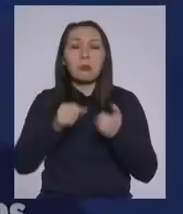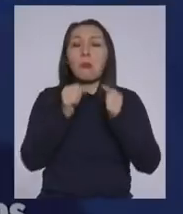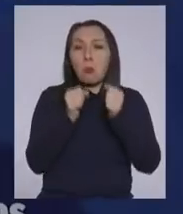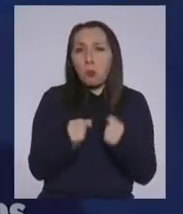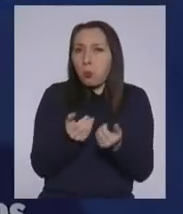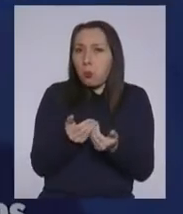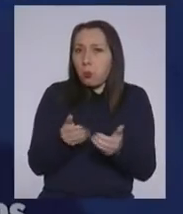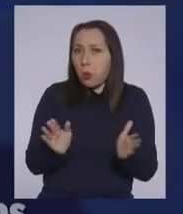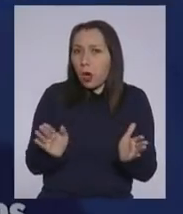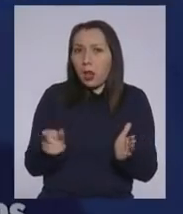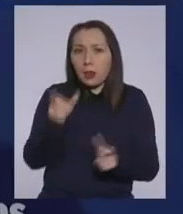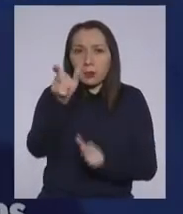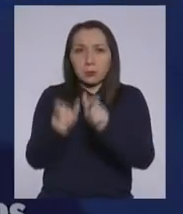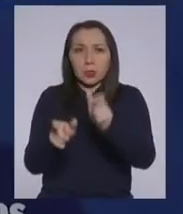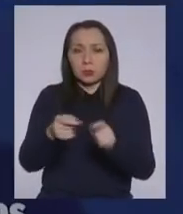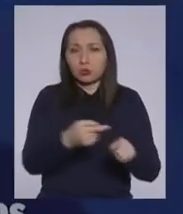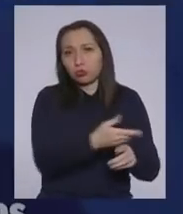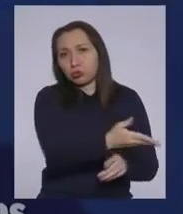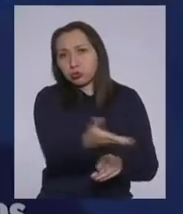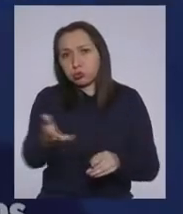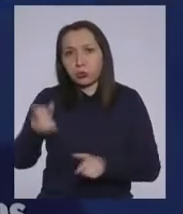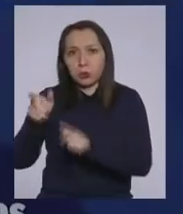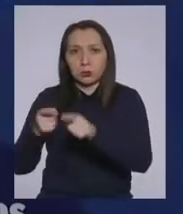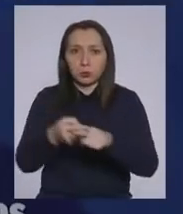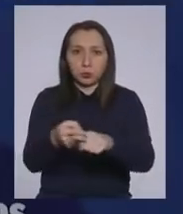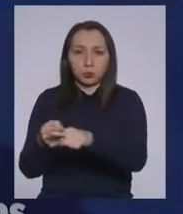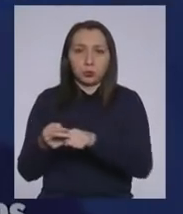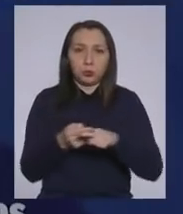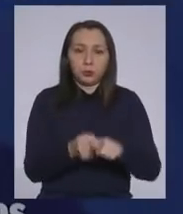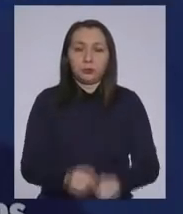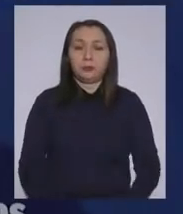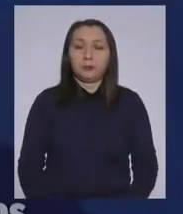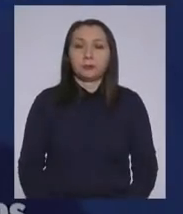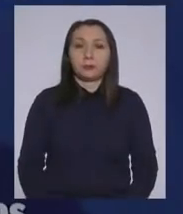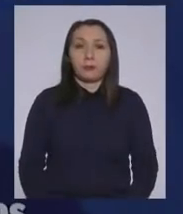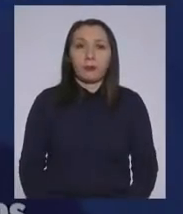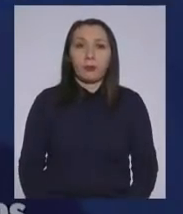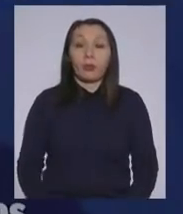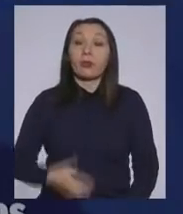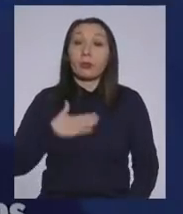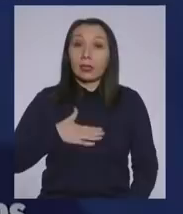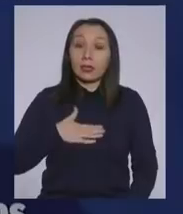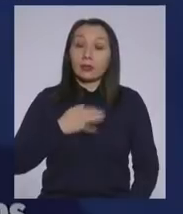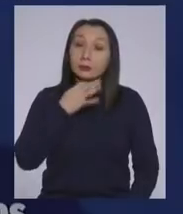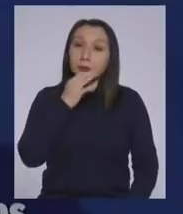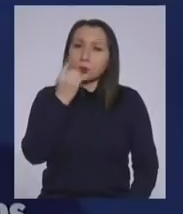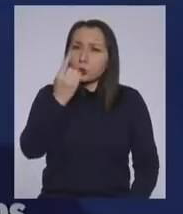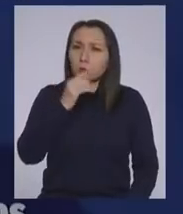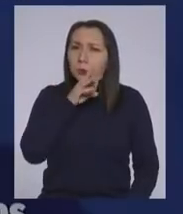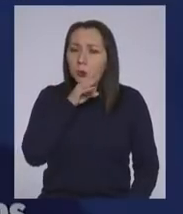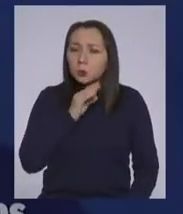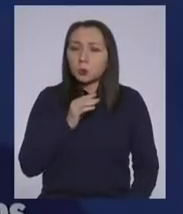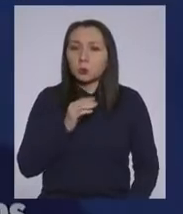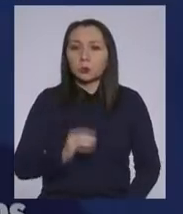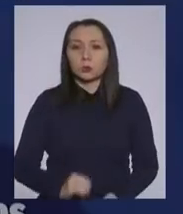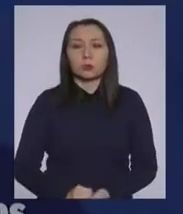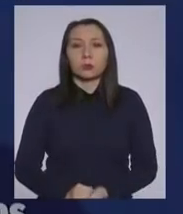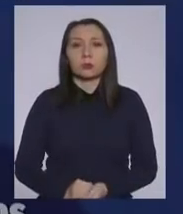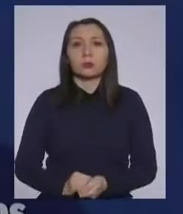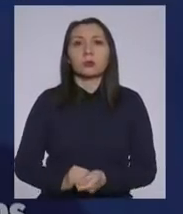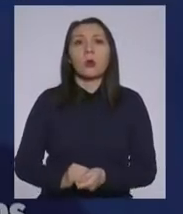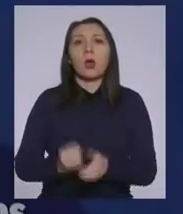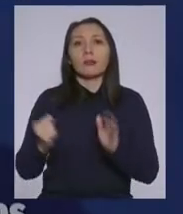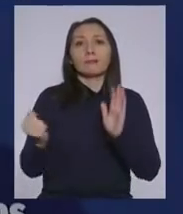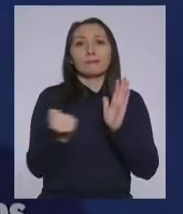también de la sociedad. Quiero hablar un minuto sobre la